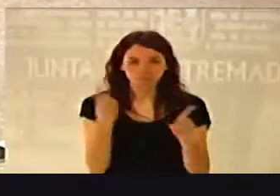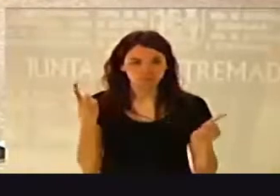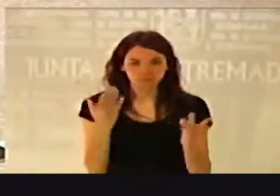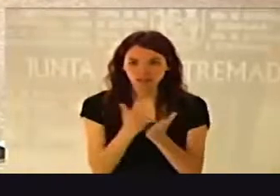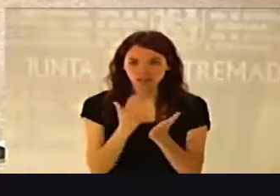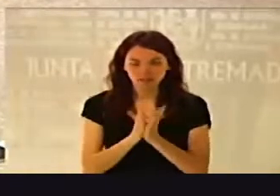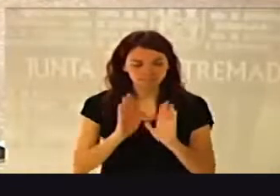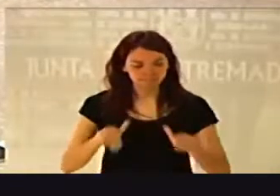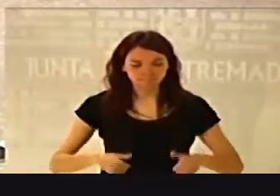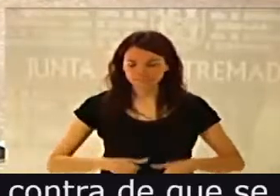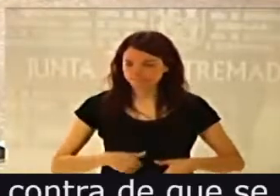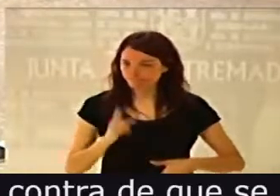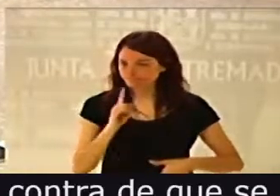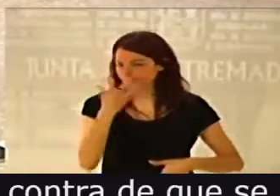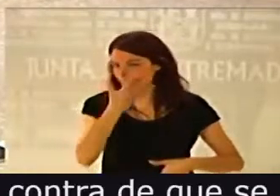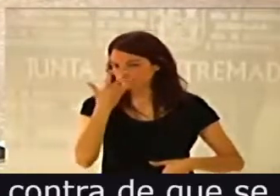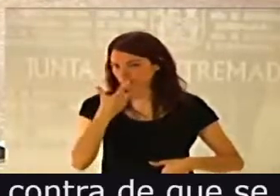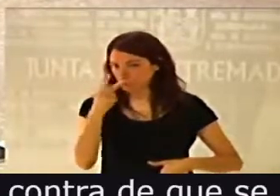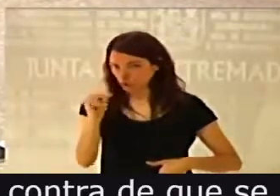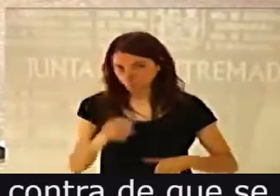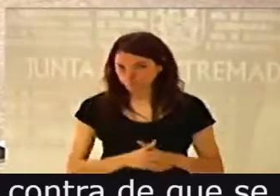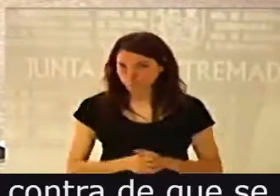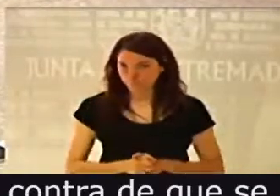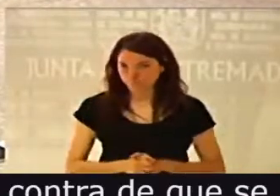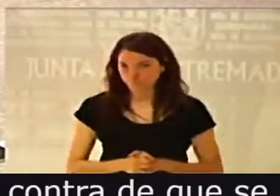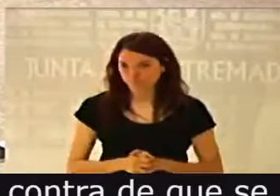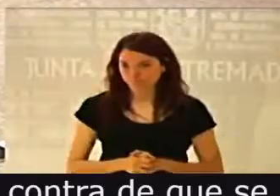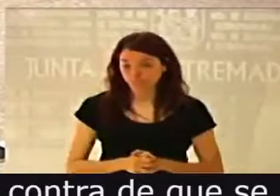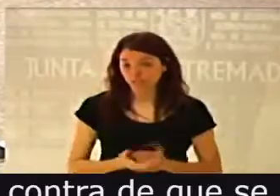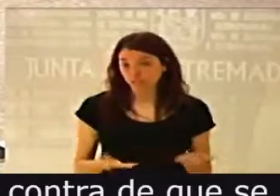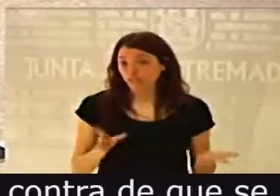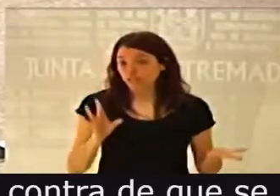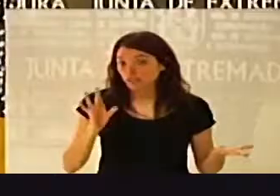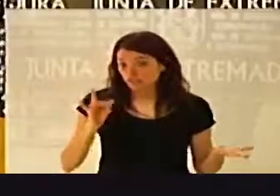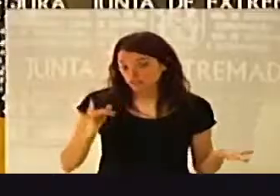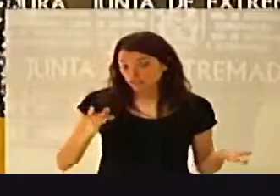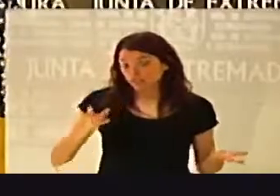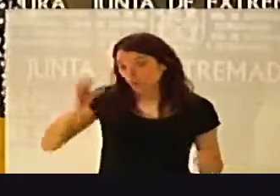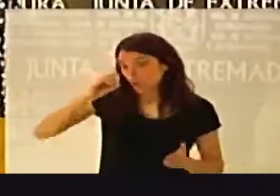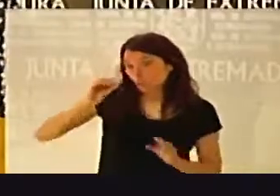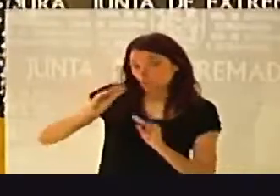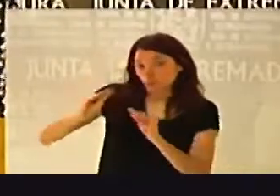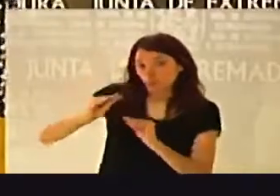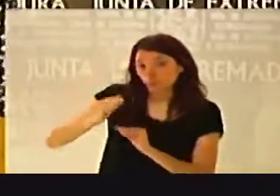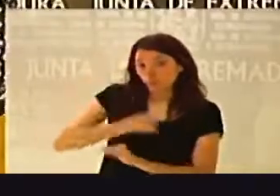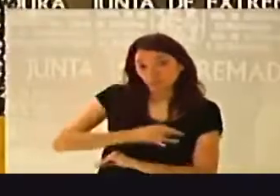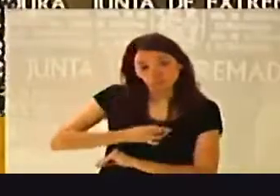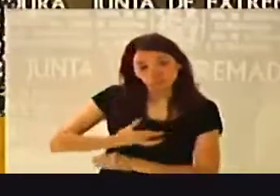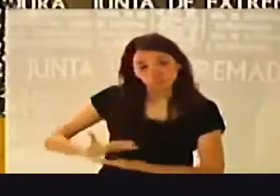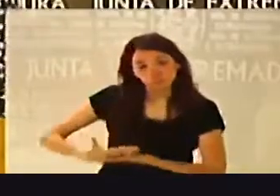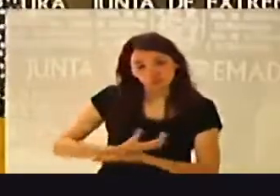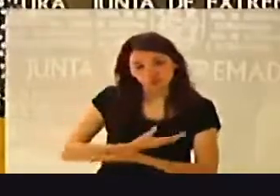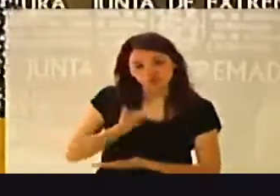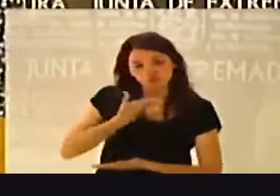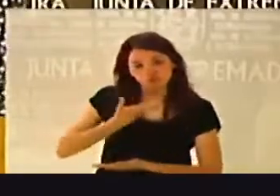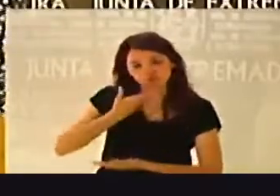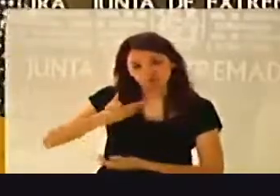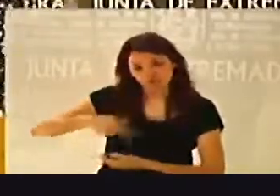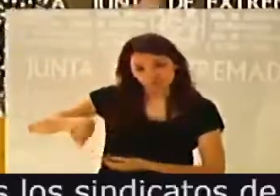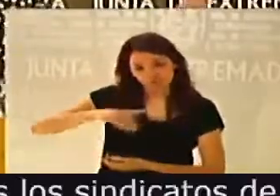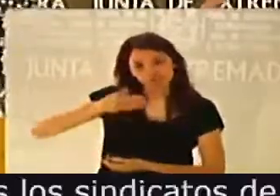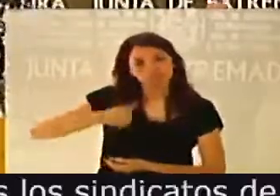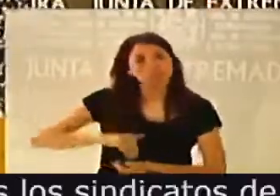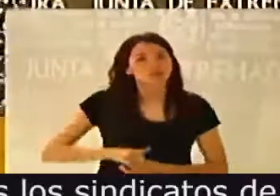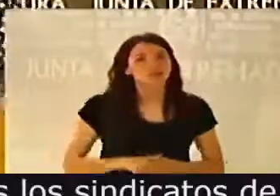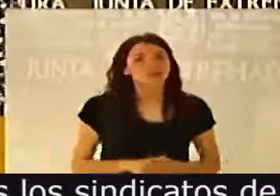aulas, no lo ven seguro. Sí, bueno, ya conocemos la opinión de todos los sindicatos de la docencia en Extremadura